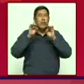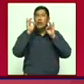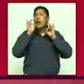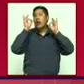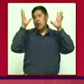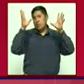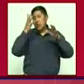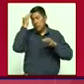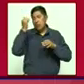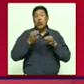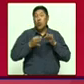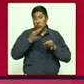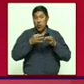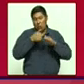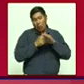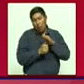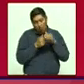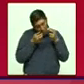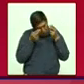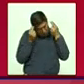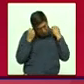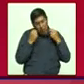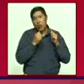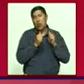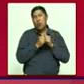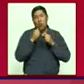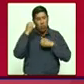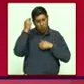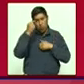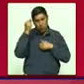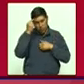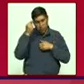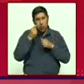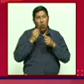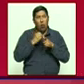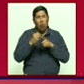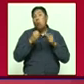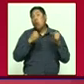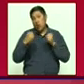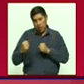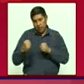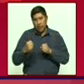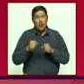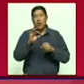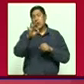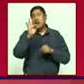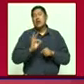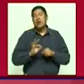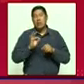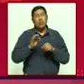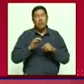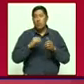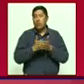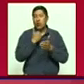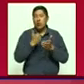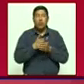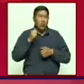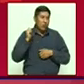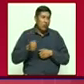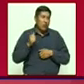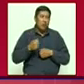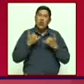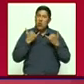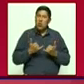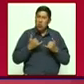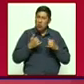al poder y descomposición moral. Garantizar las elecciones judiciales y la elección del fiscal general para desmontar el actual